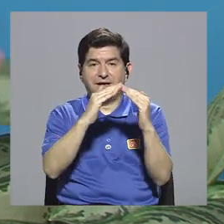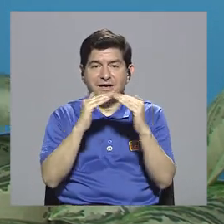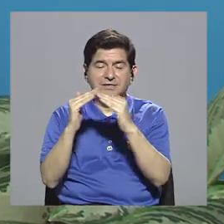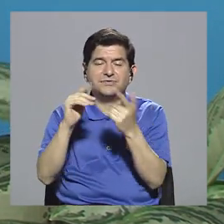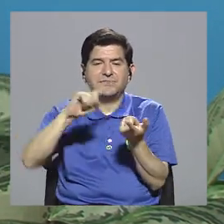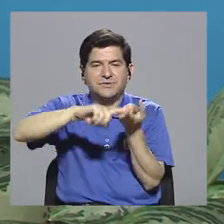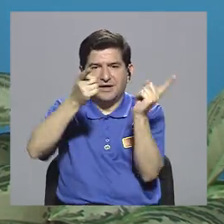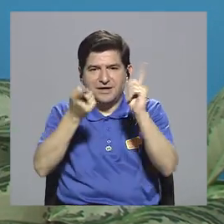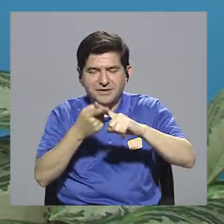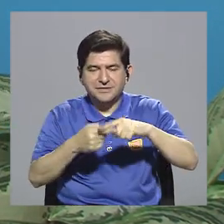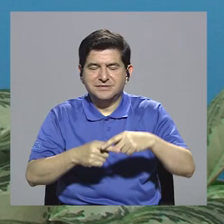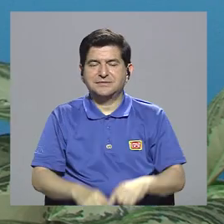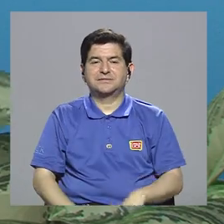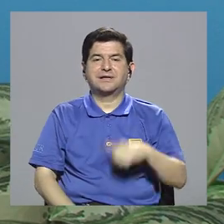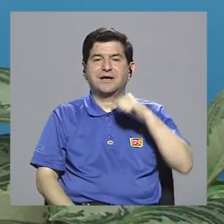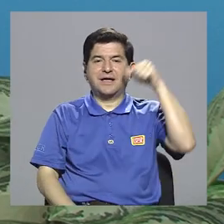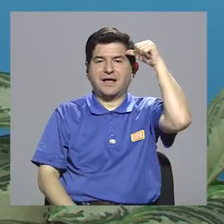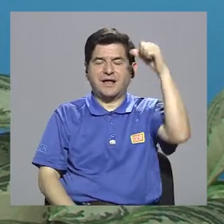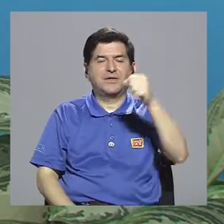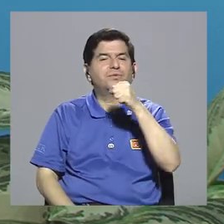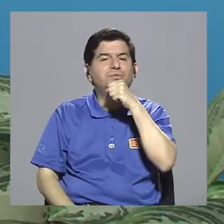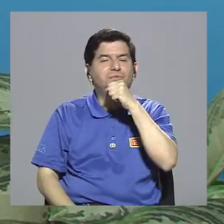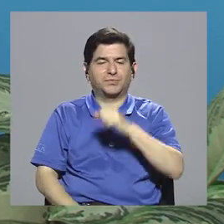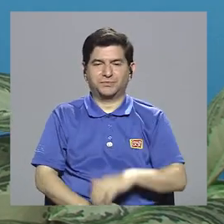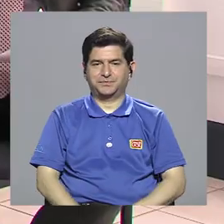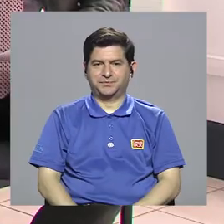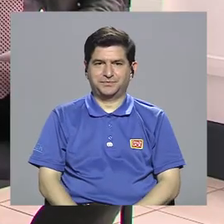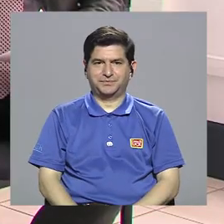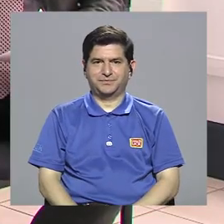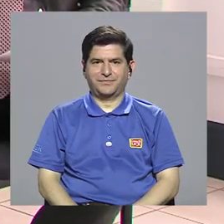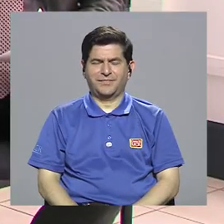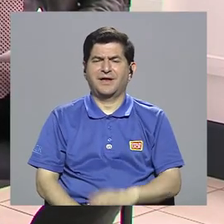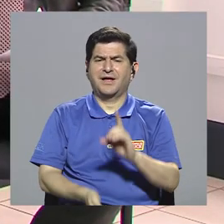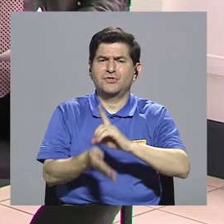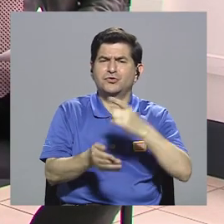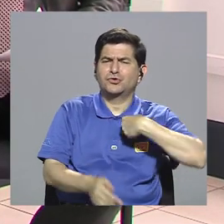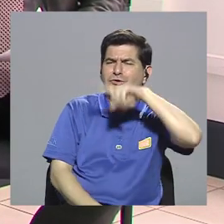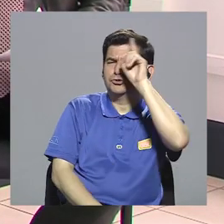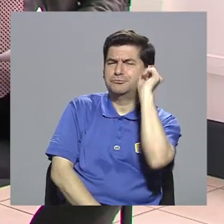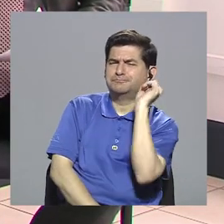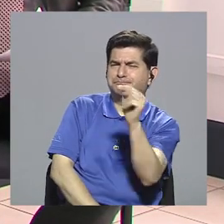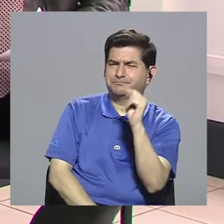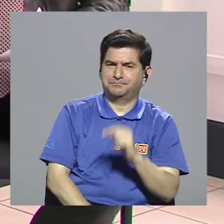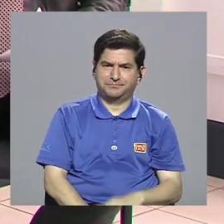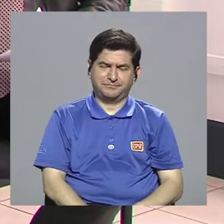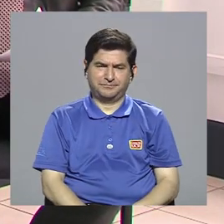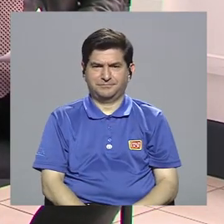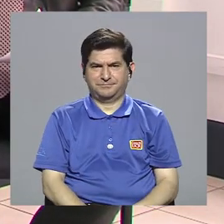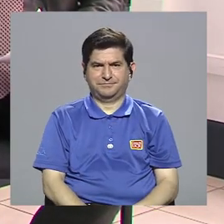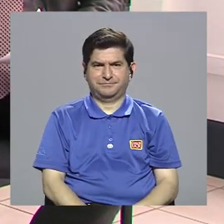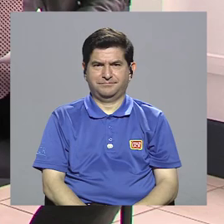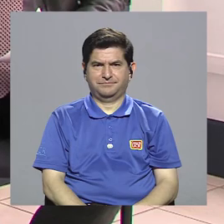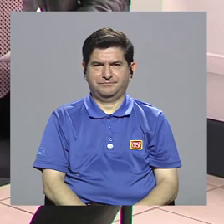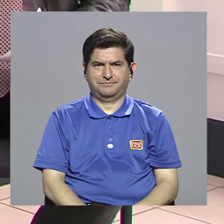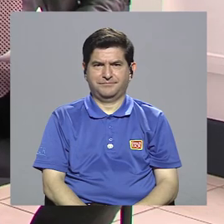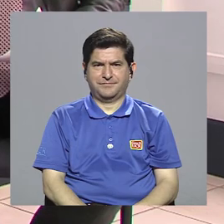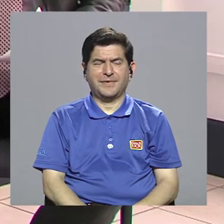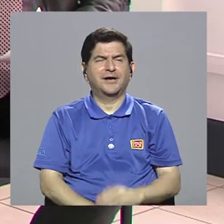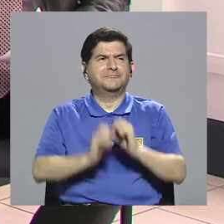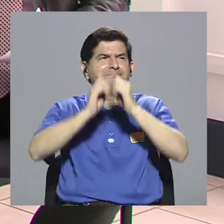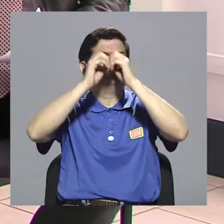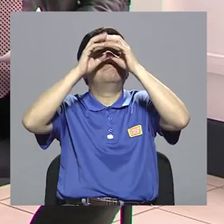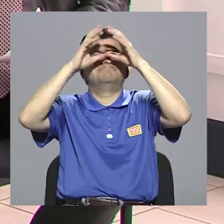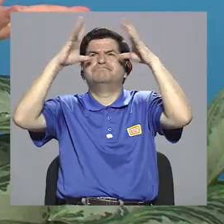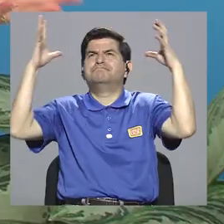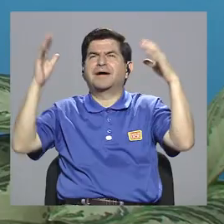amigables para los adultos mayores y justamente doctor quería preguntarle cómo como nos podemos imaginar